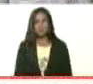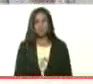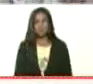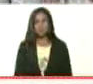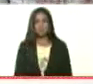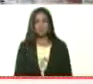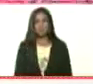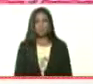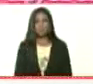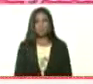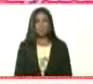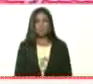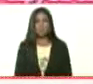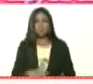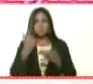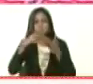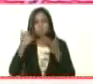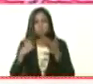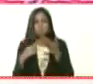Frank Quijada,